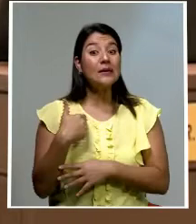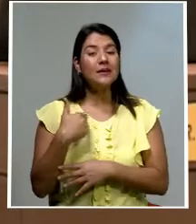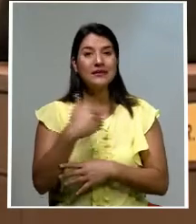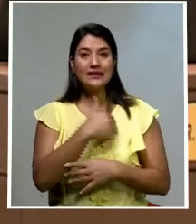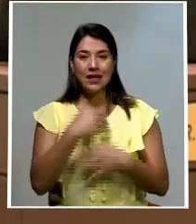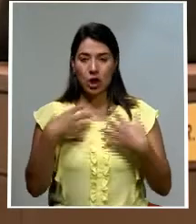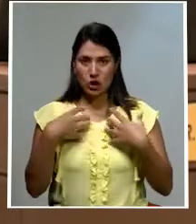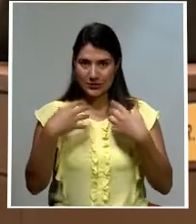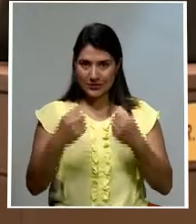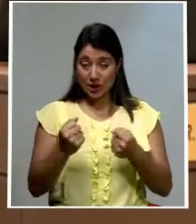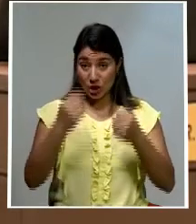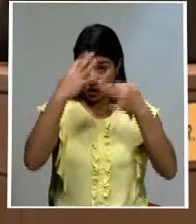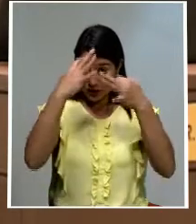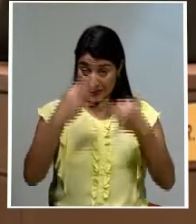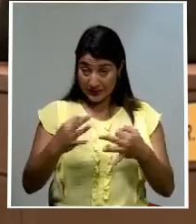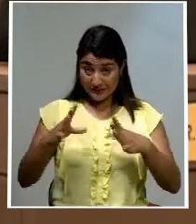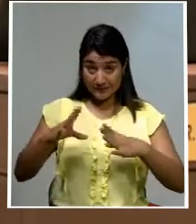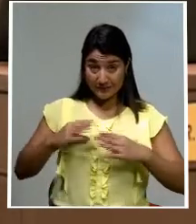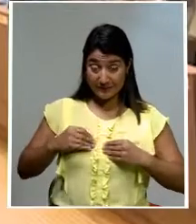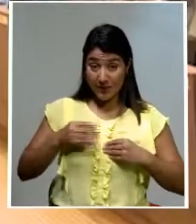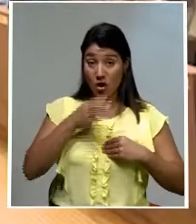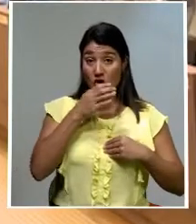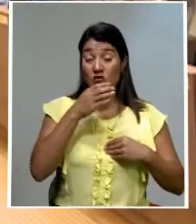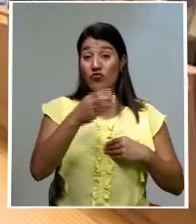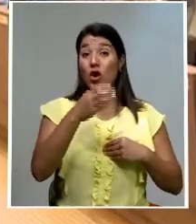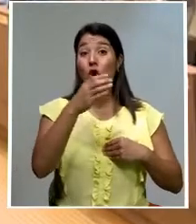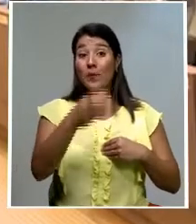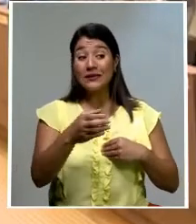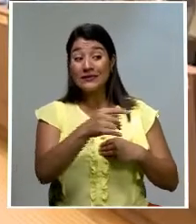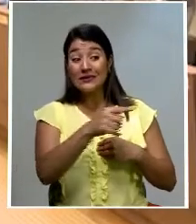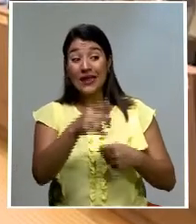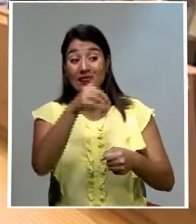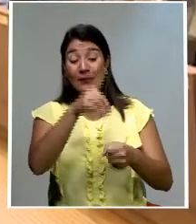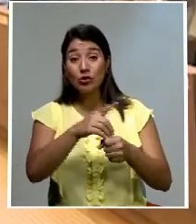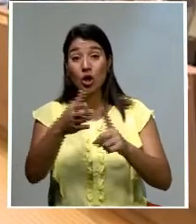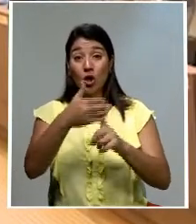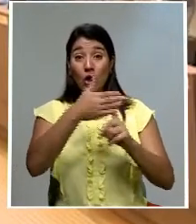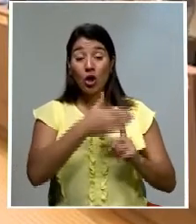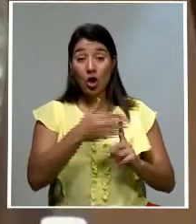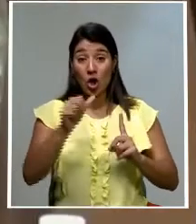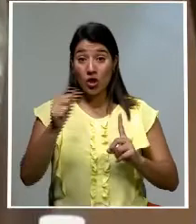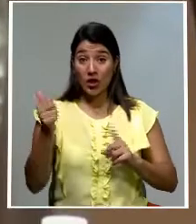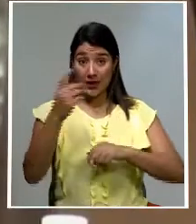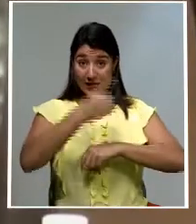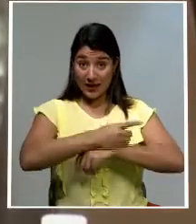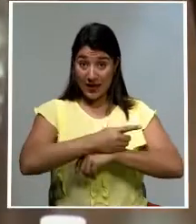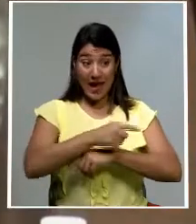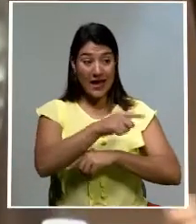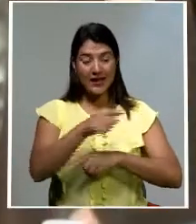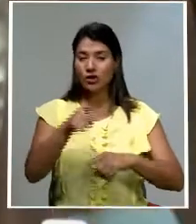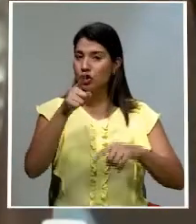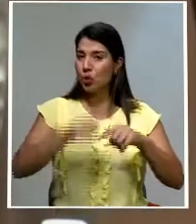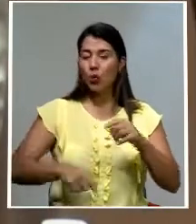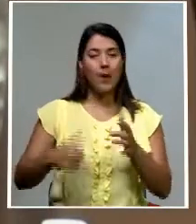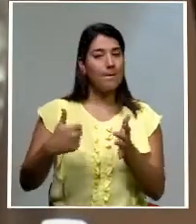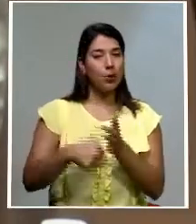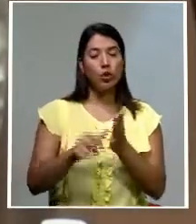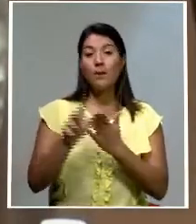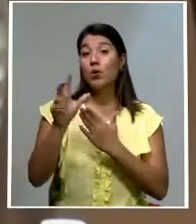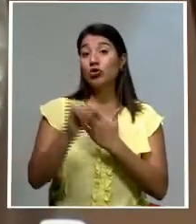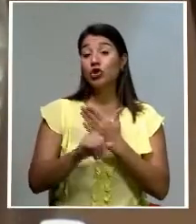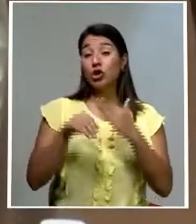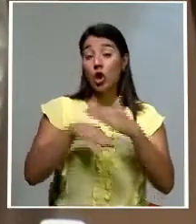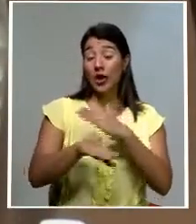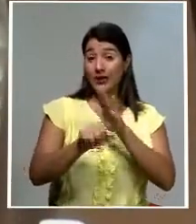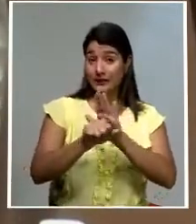Salud decida seguir la recomendación de aislar a los diputados por 10 días, los legisladores no podrán votar proyectos en el